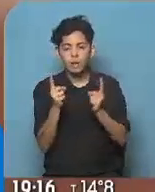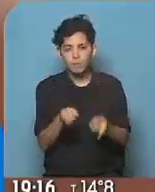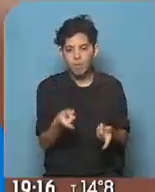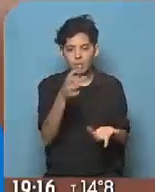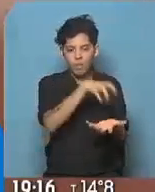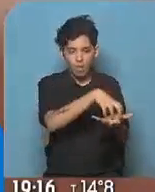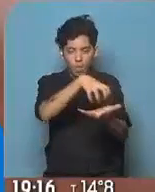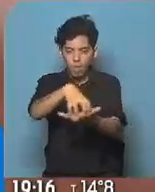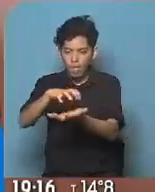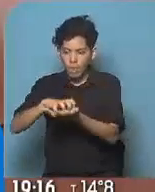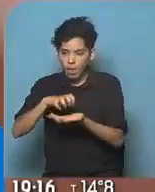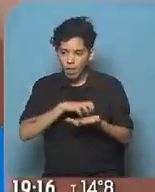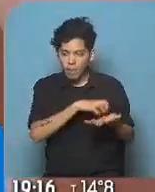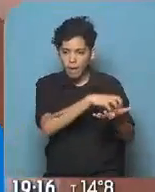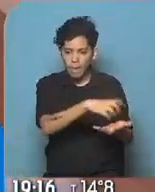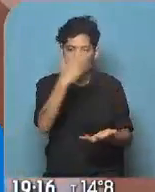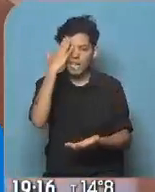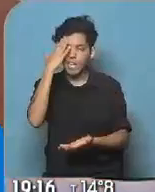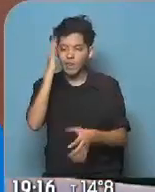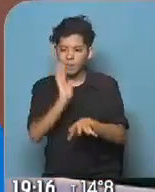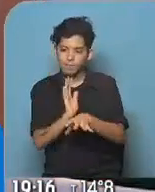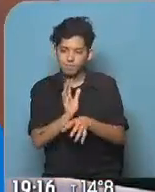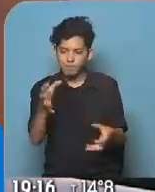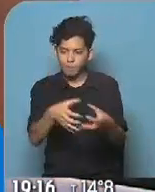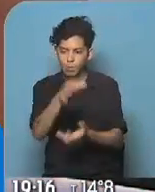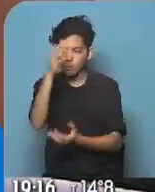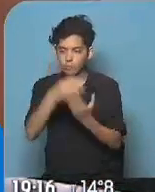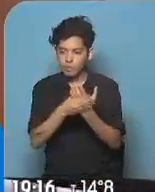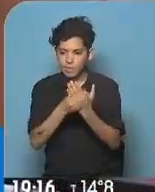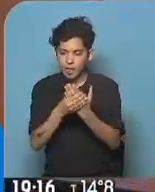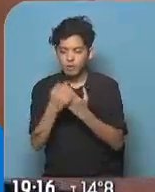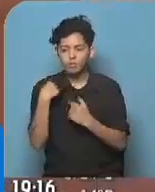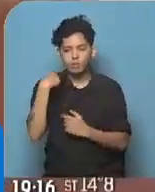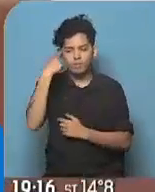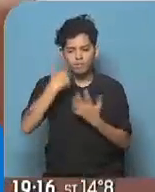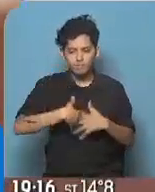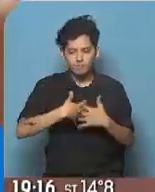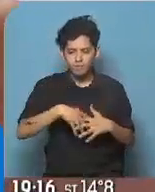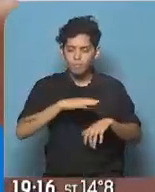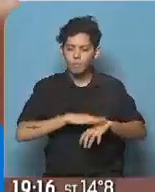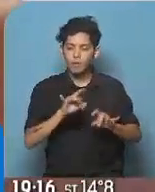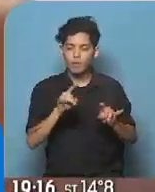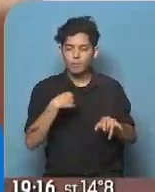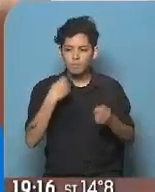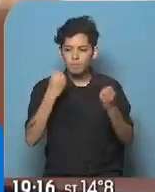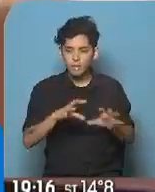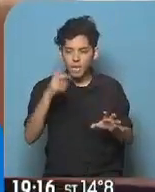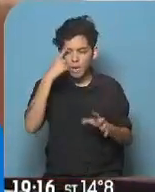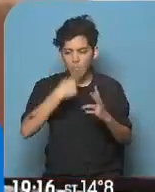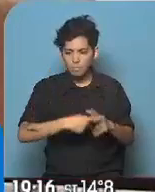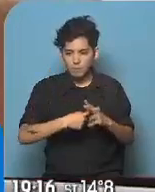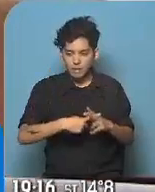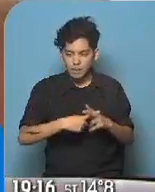desde las cabezas ministeriales te diría que es un momento bastante difícil para empezar a pensar en recortes